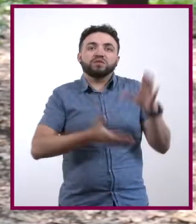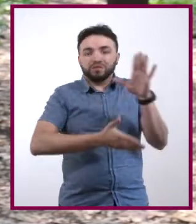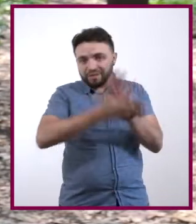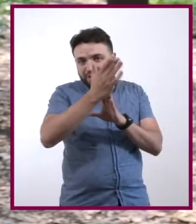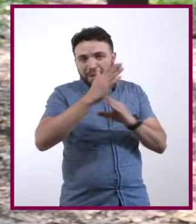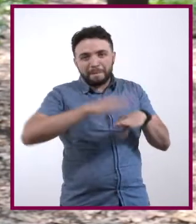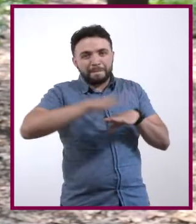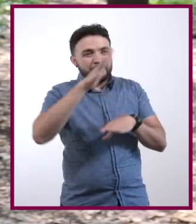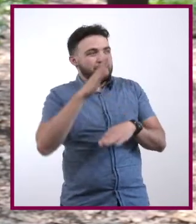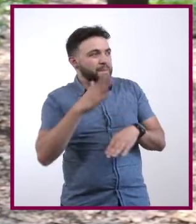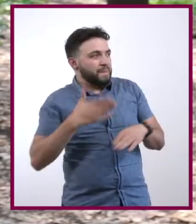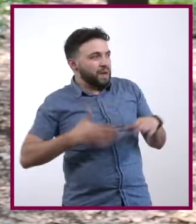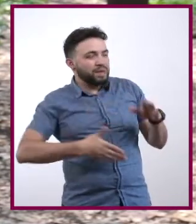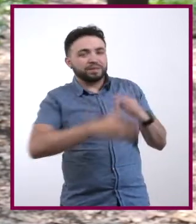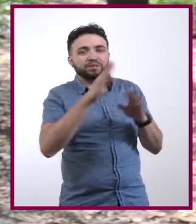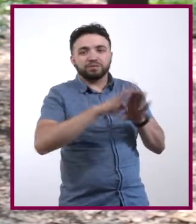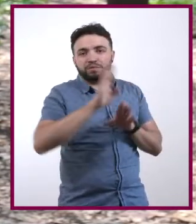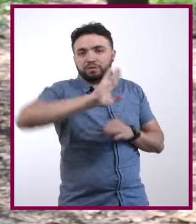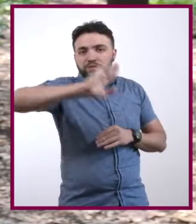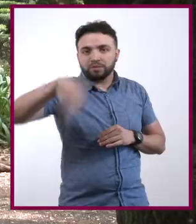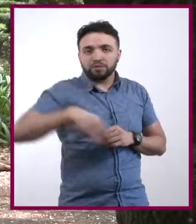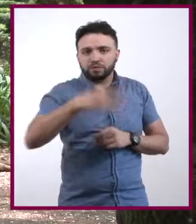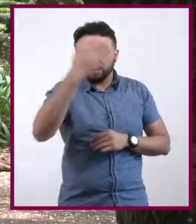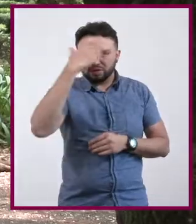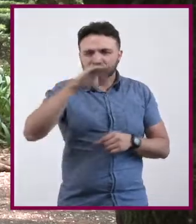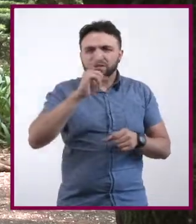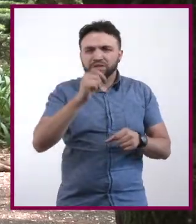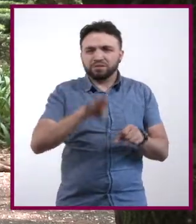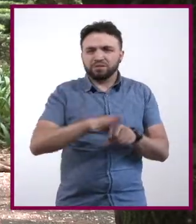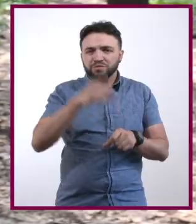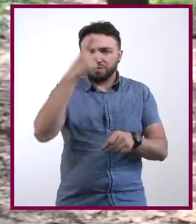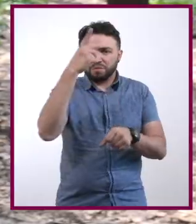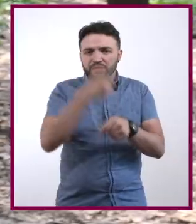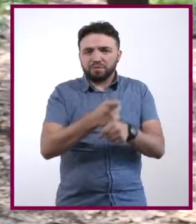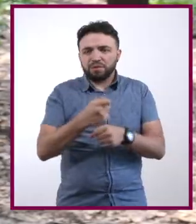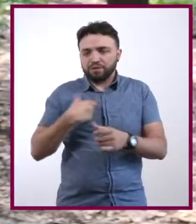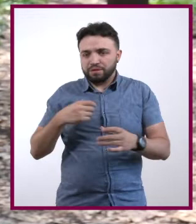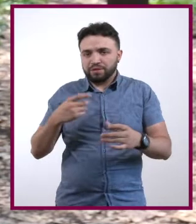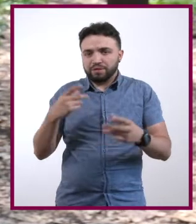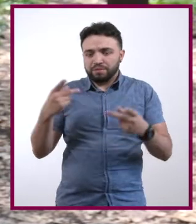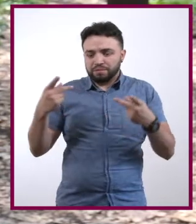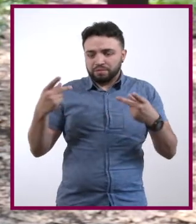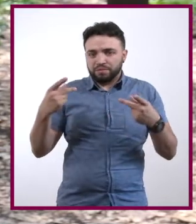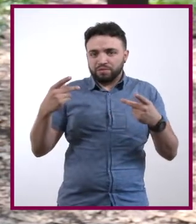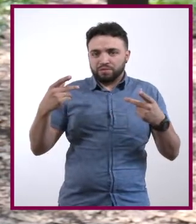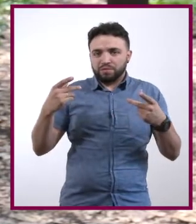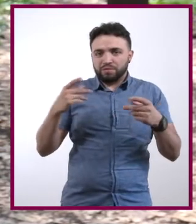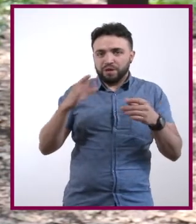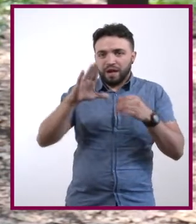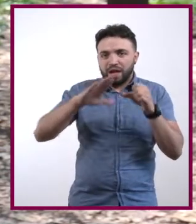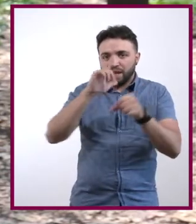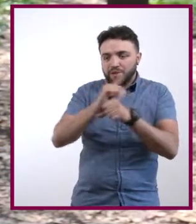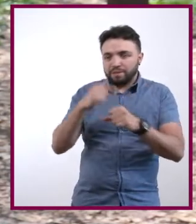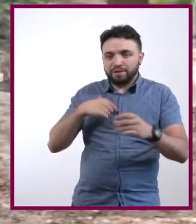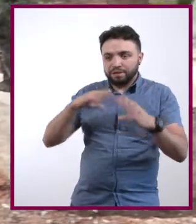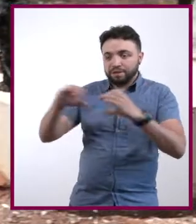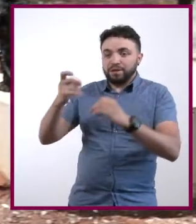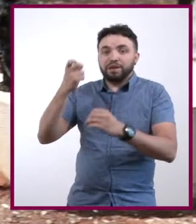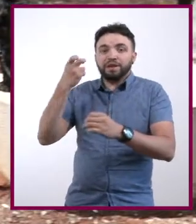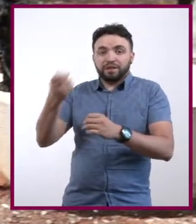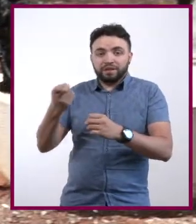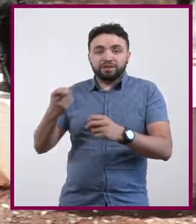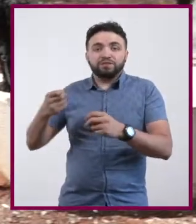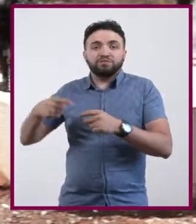allá. ¿Tú sabías, Fer, que esta es una de las primeras especies en ser domesticadas? De ahí que existan tantas razas en la actualidad.